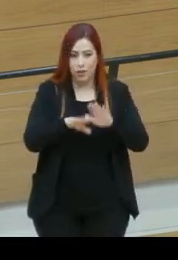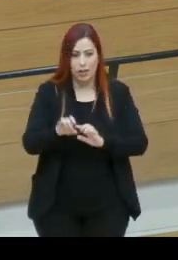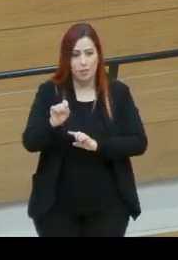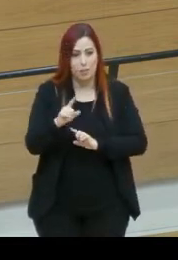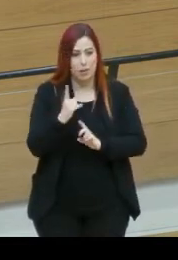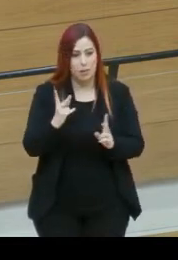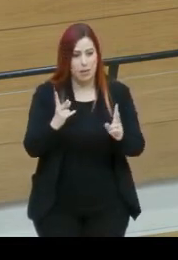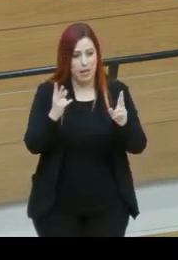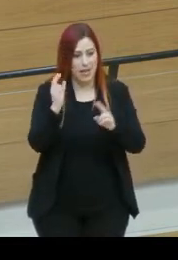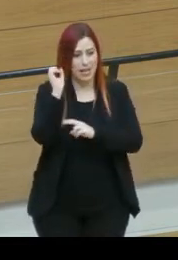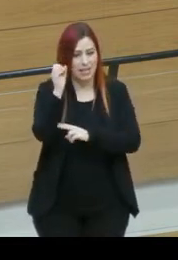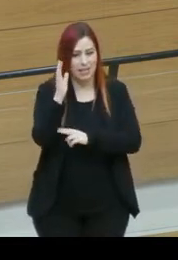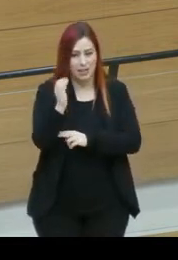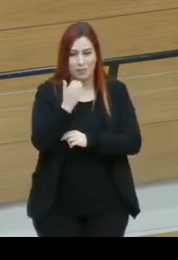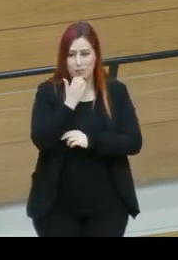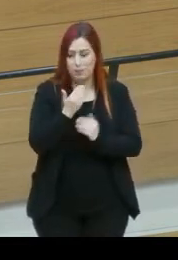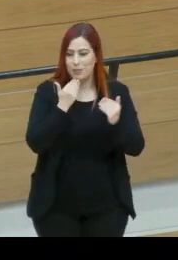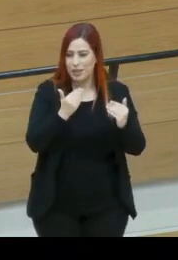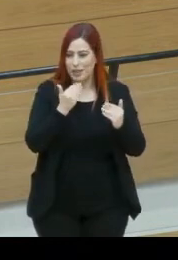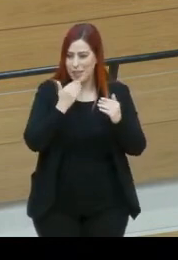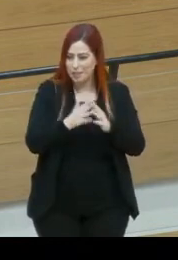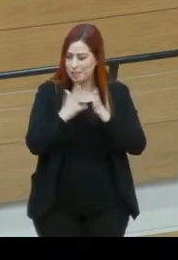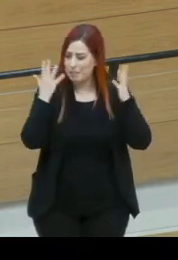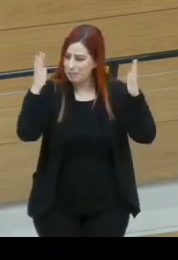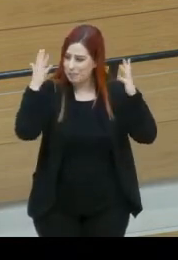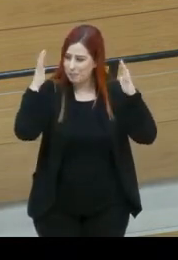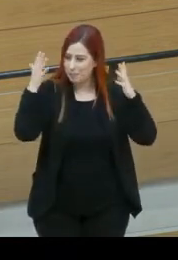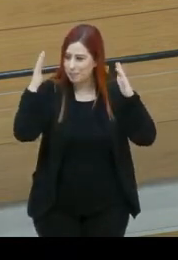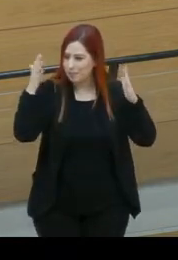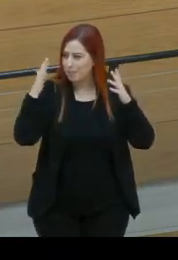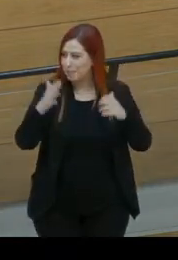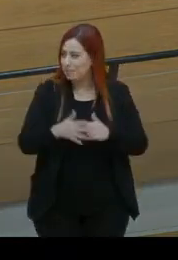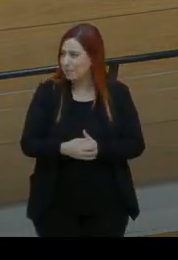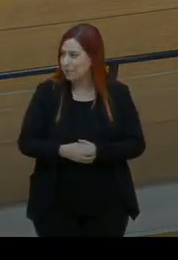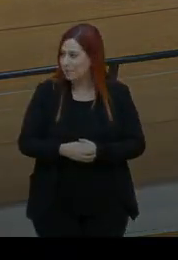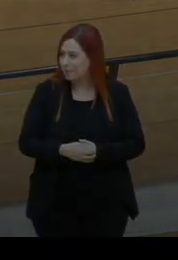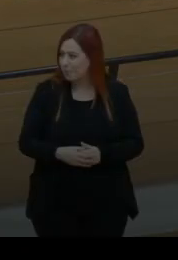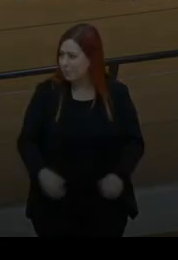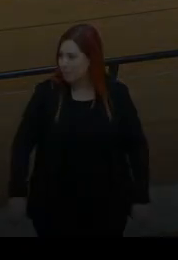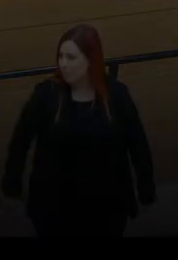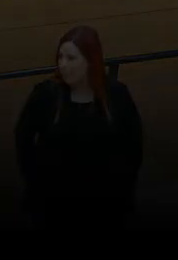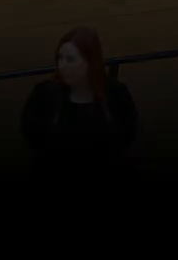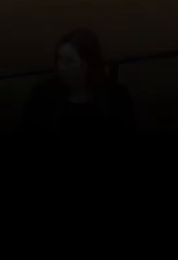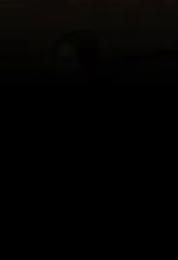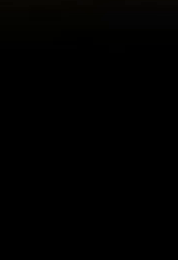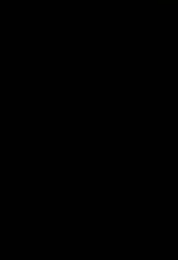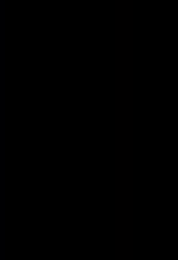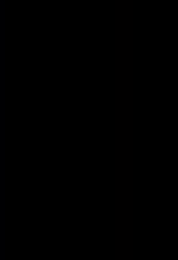Muchísimas gracias a todos. Que la lío.